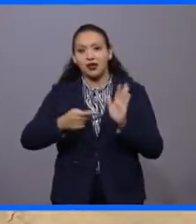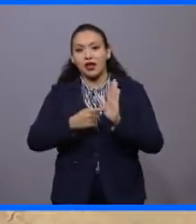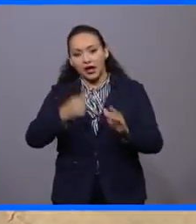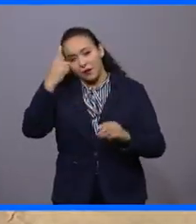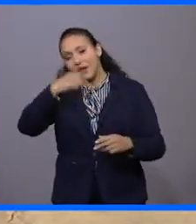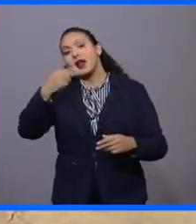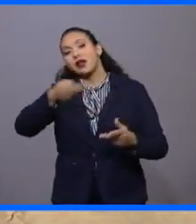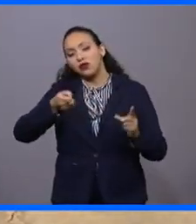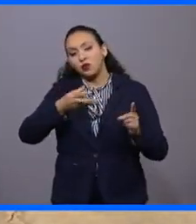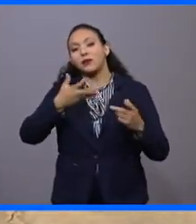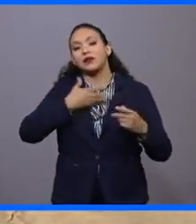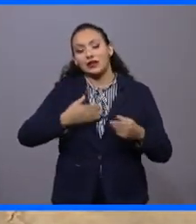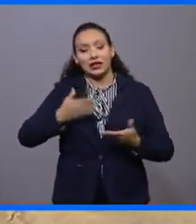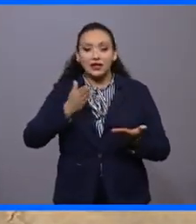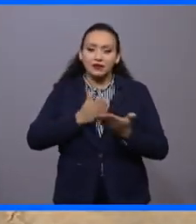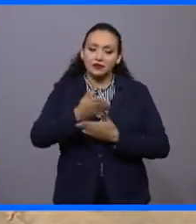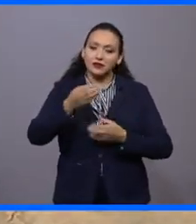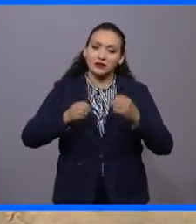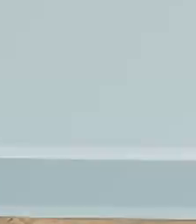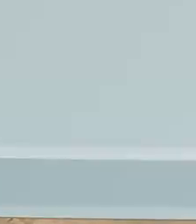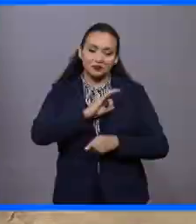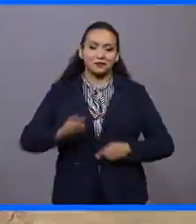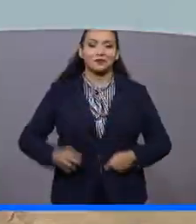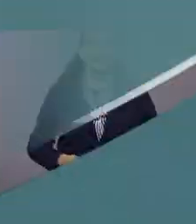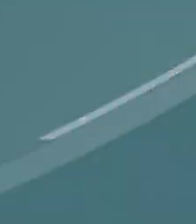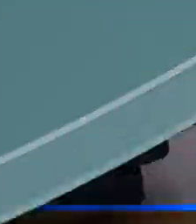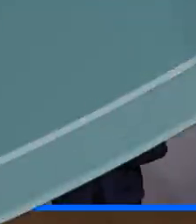seguridad jurídica.